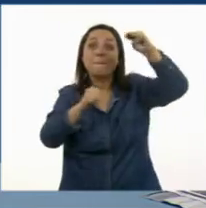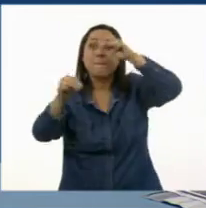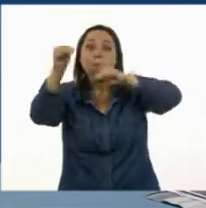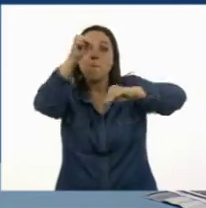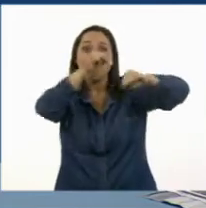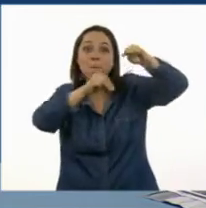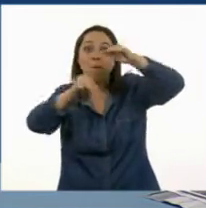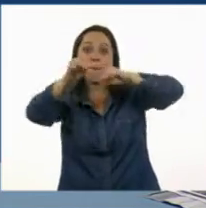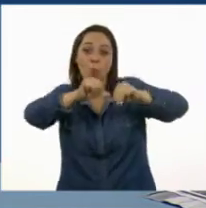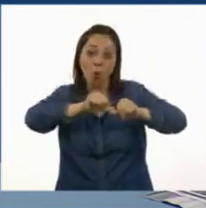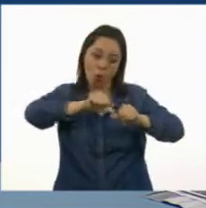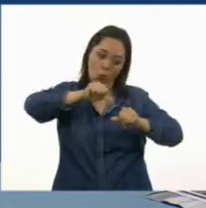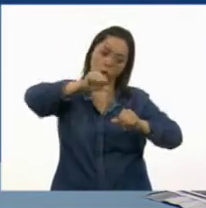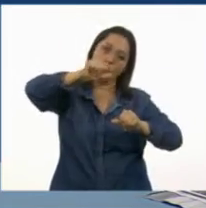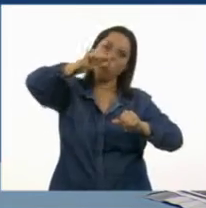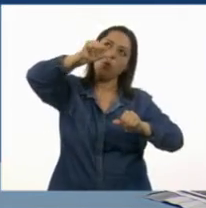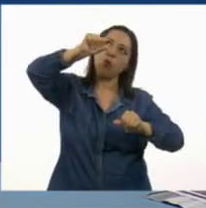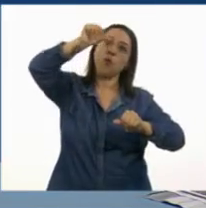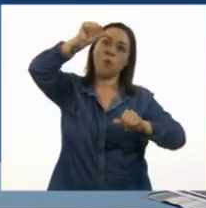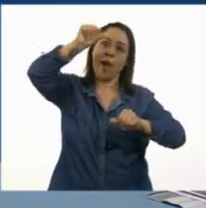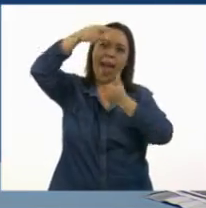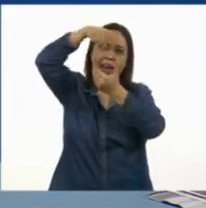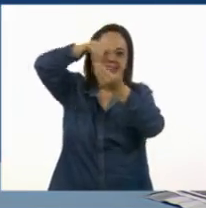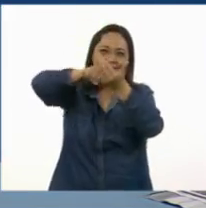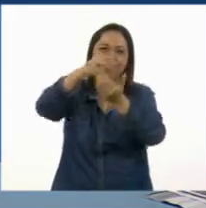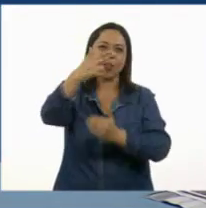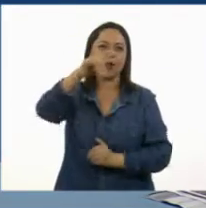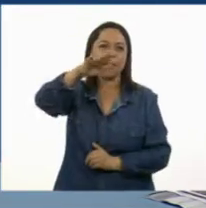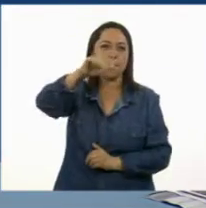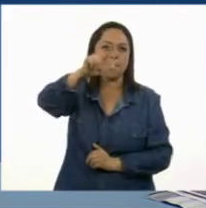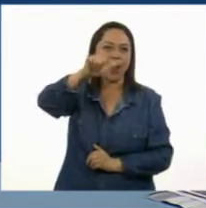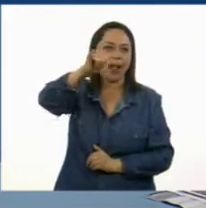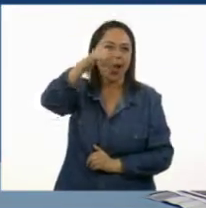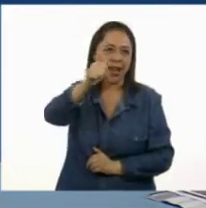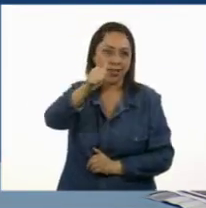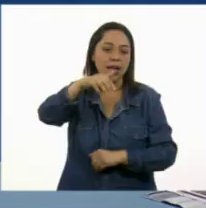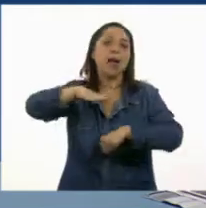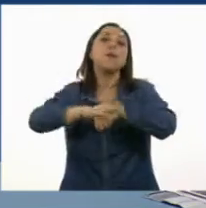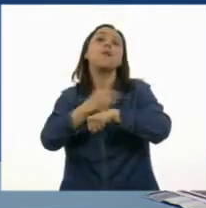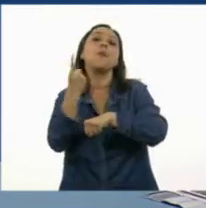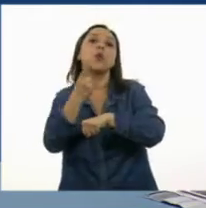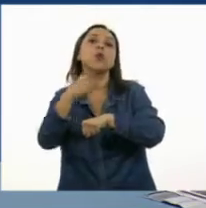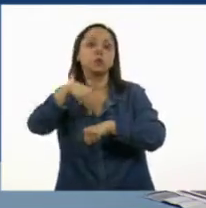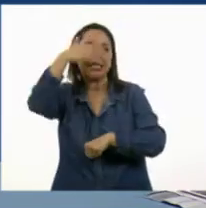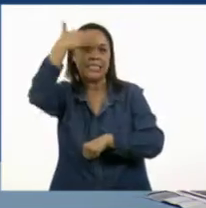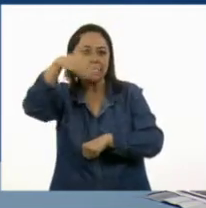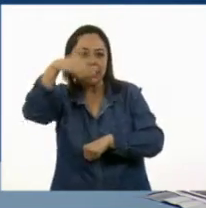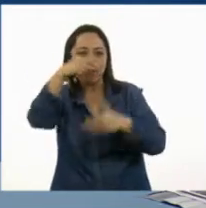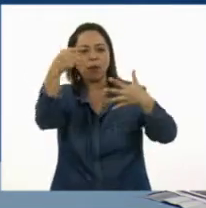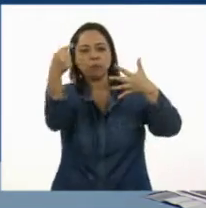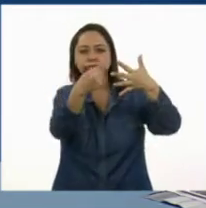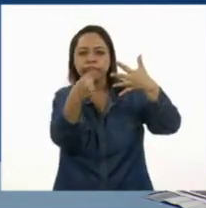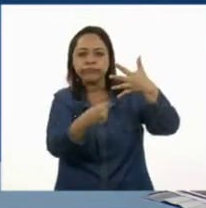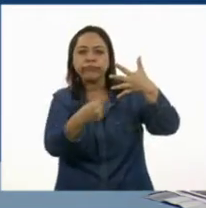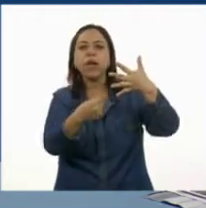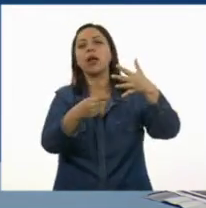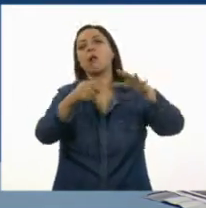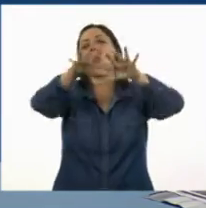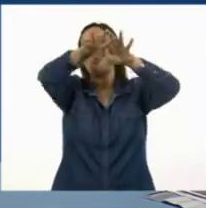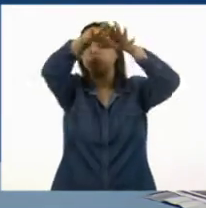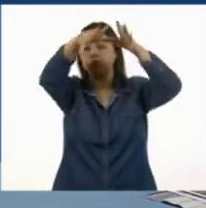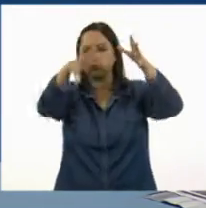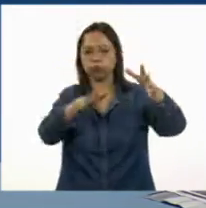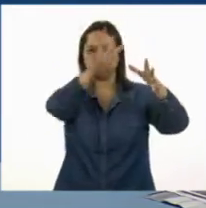Himalaya. Ya que, bueno, pues por los factores del clima como la altitud y la